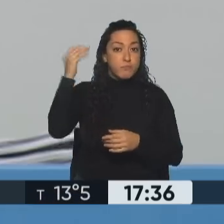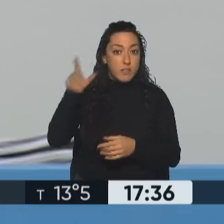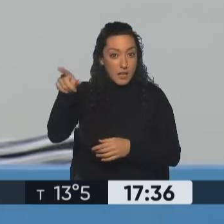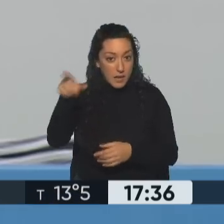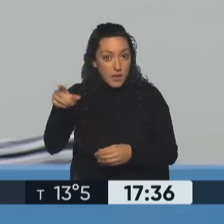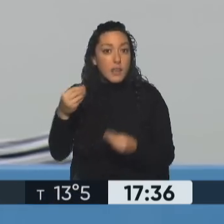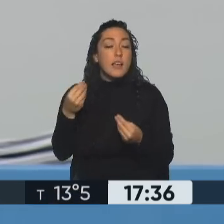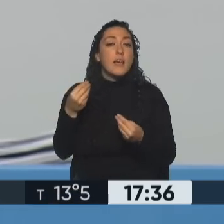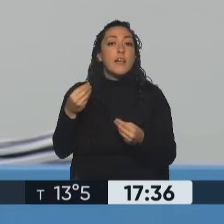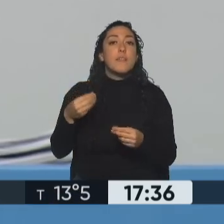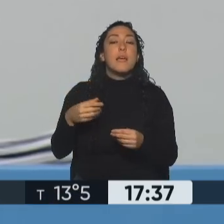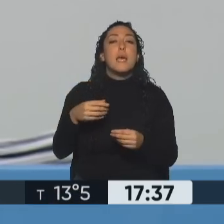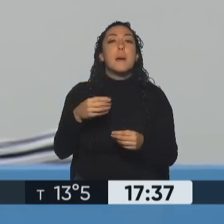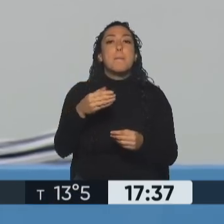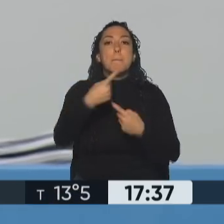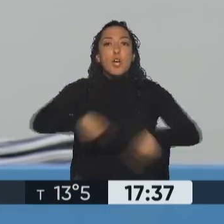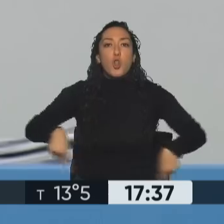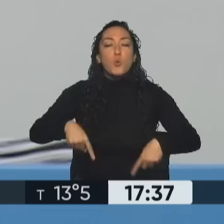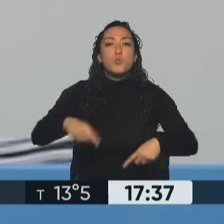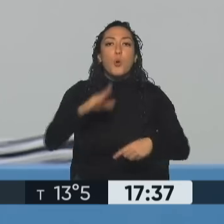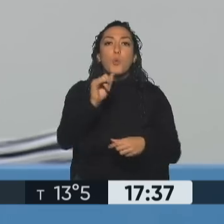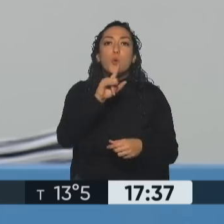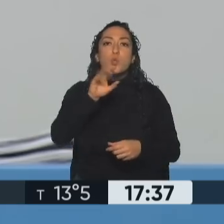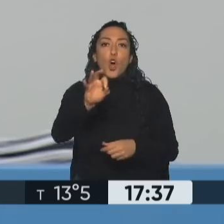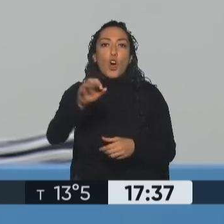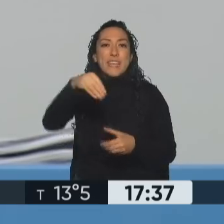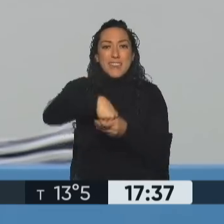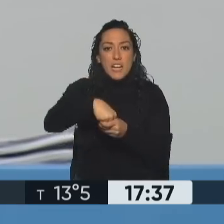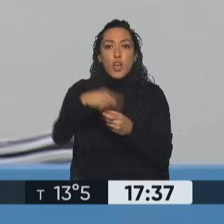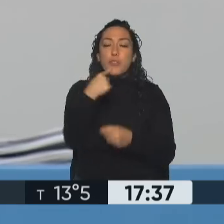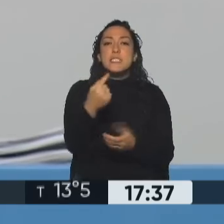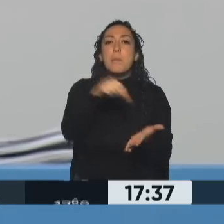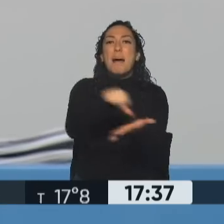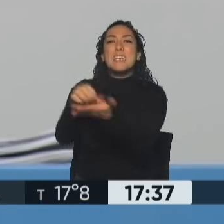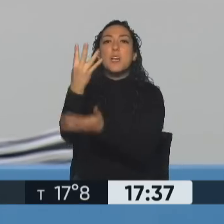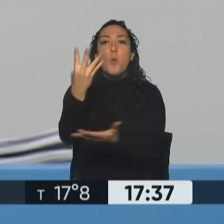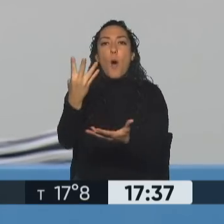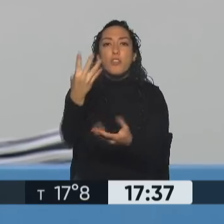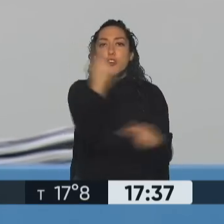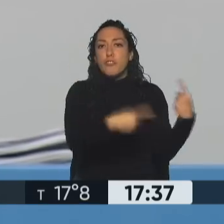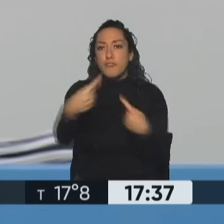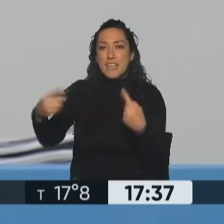Producto Bruto Interno, que decía que había 4 tipos de países en el mundo: